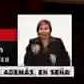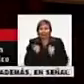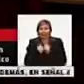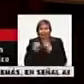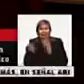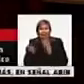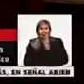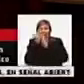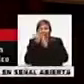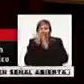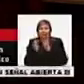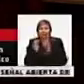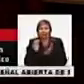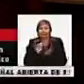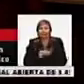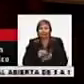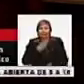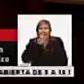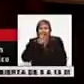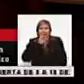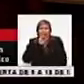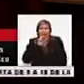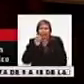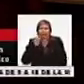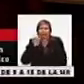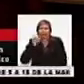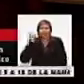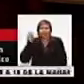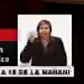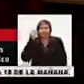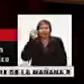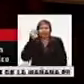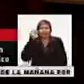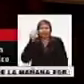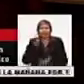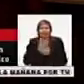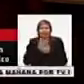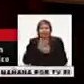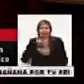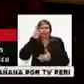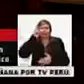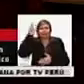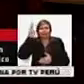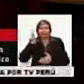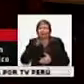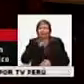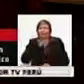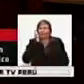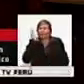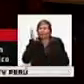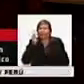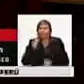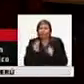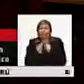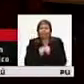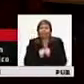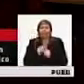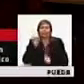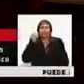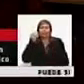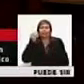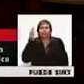presente con más de 300 jóvenes victorianos compartiendo ese conversatorio con la juventud